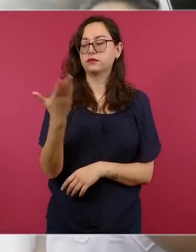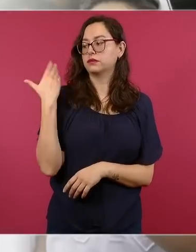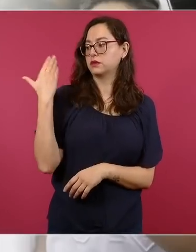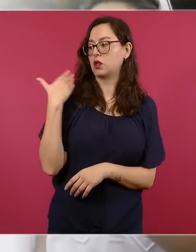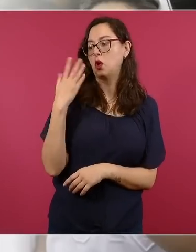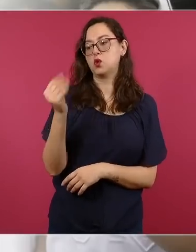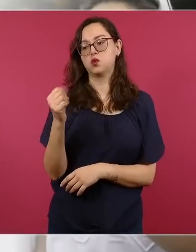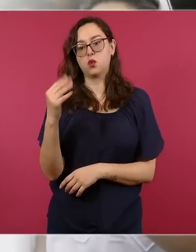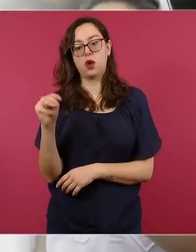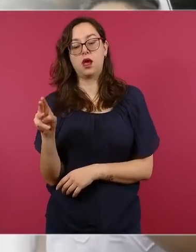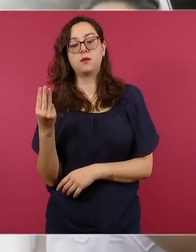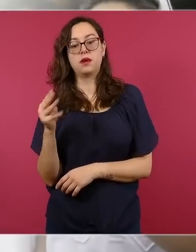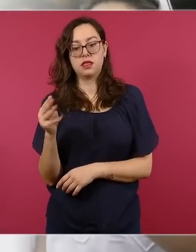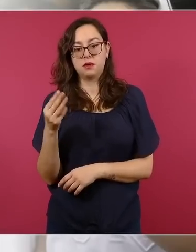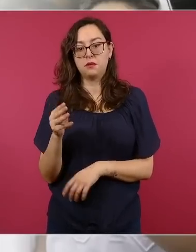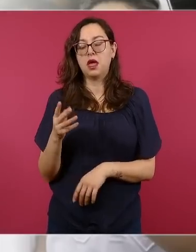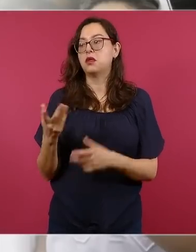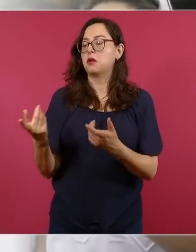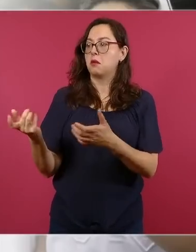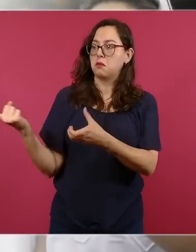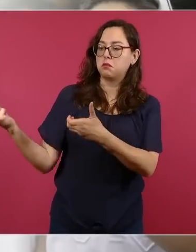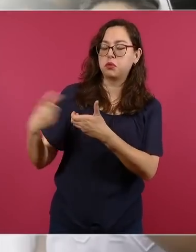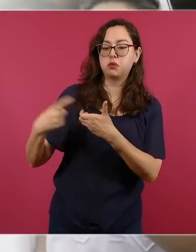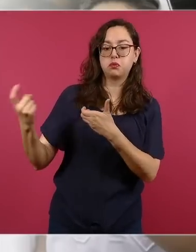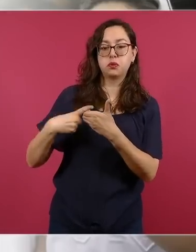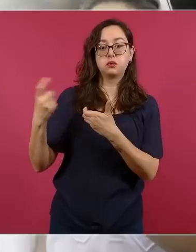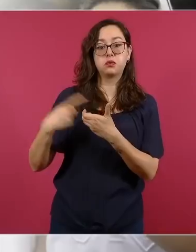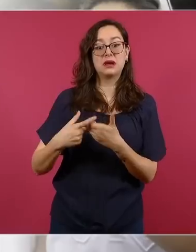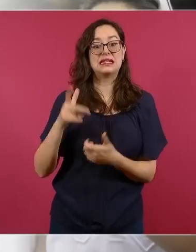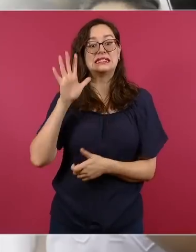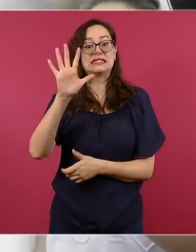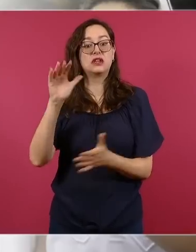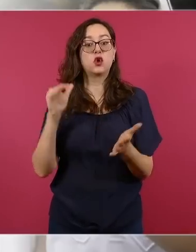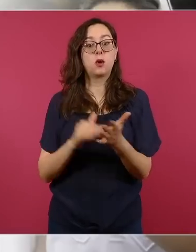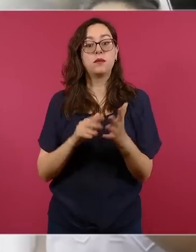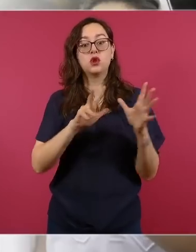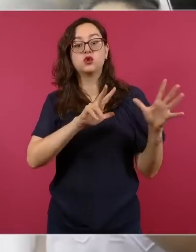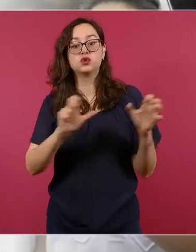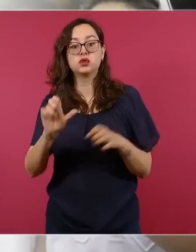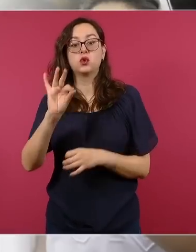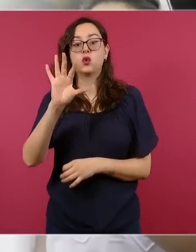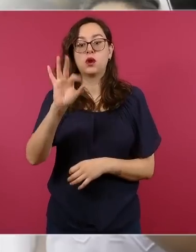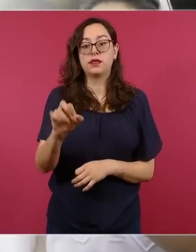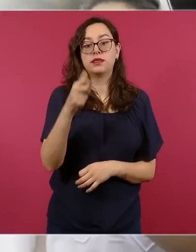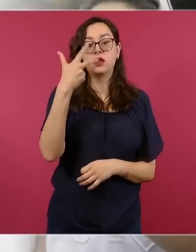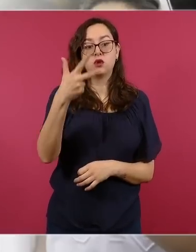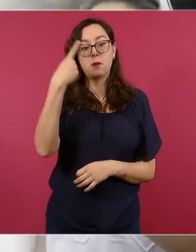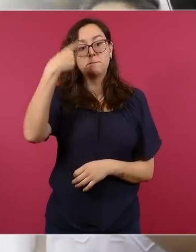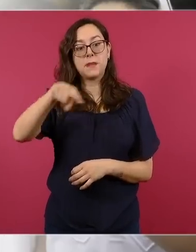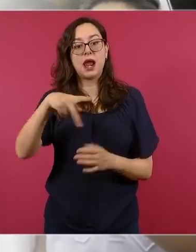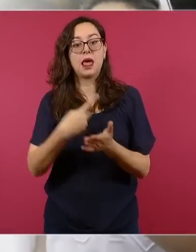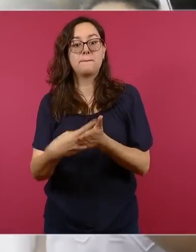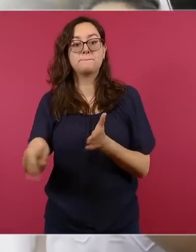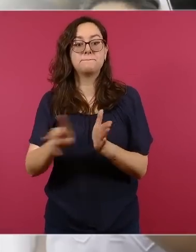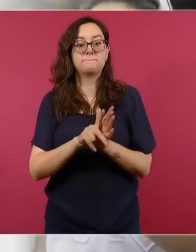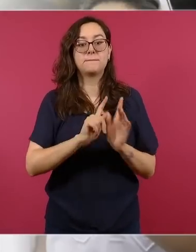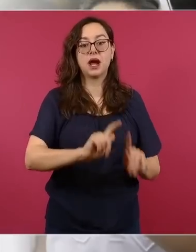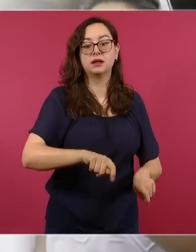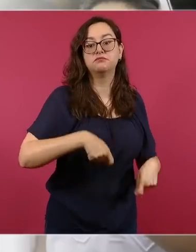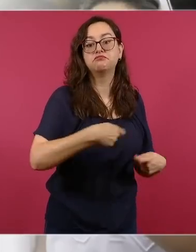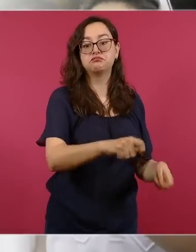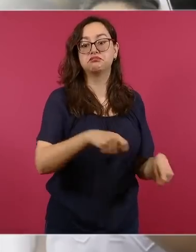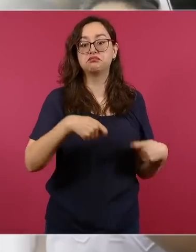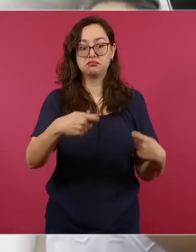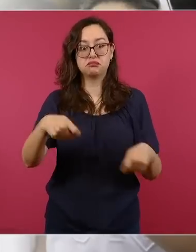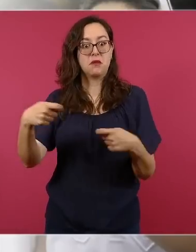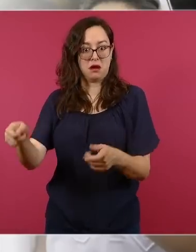han recibido 5,848 perfiles para cubrir 5,799 plazas, pero queríamos anunciar que sigue abierta